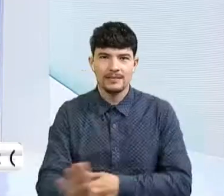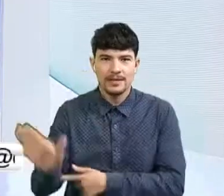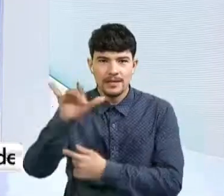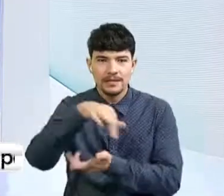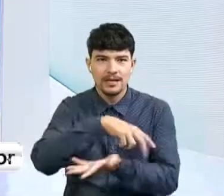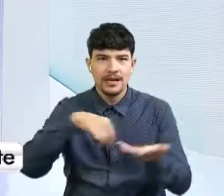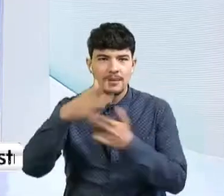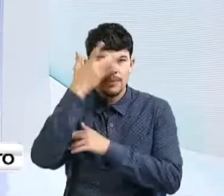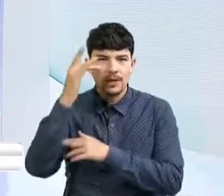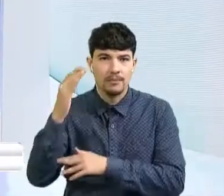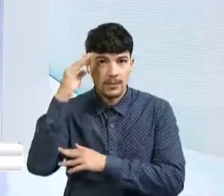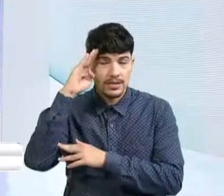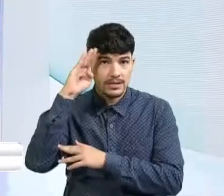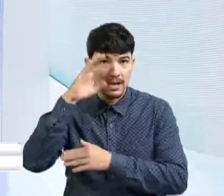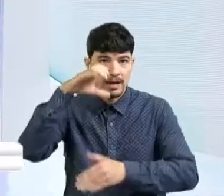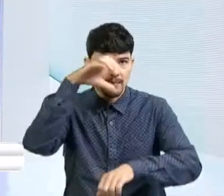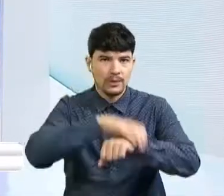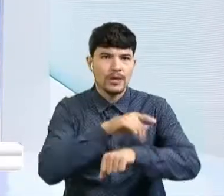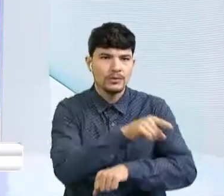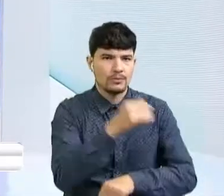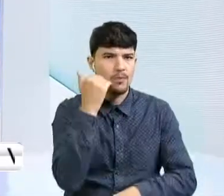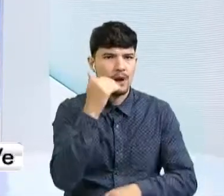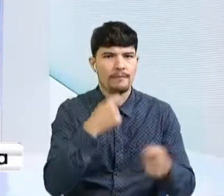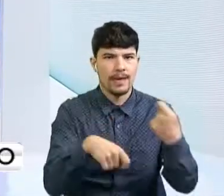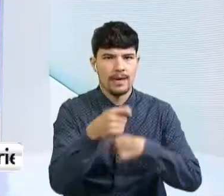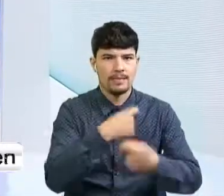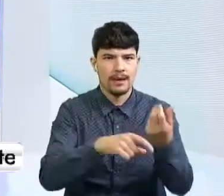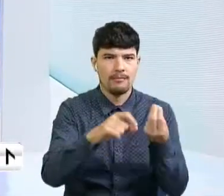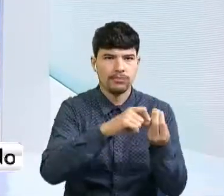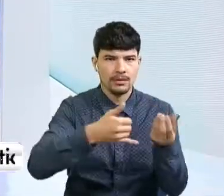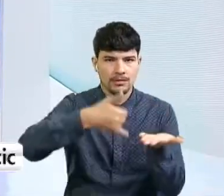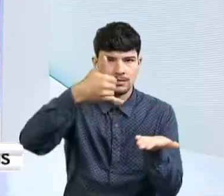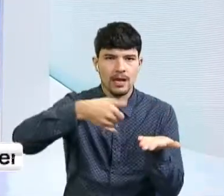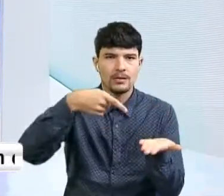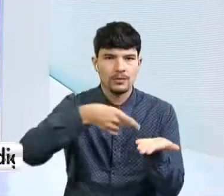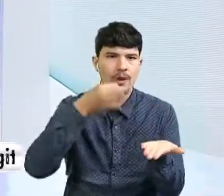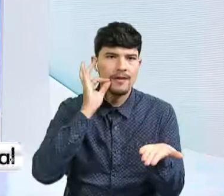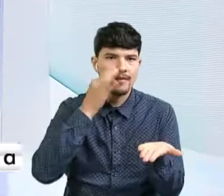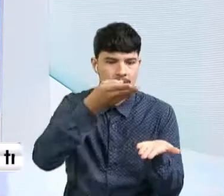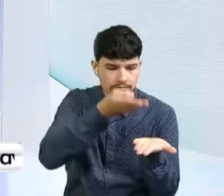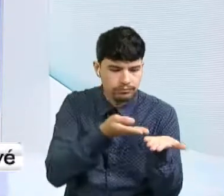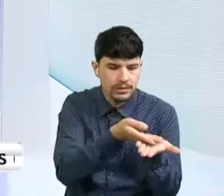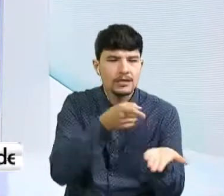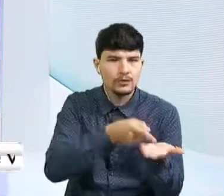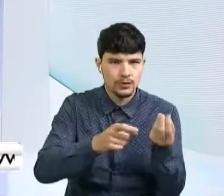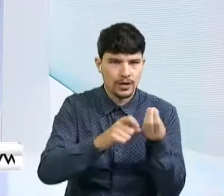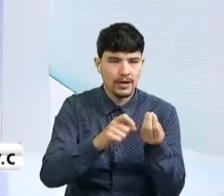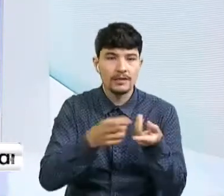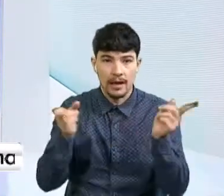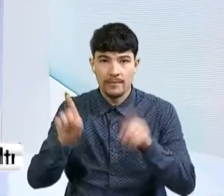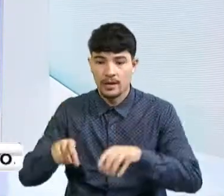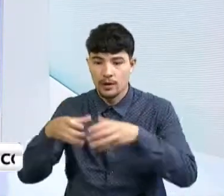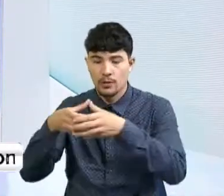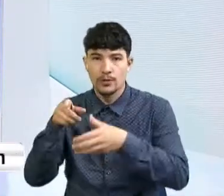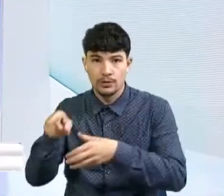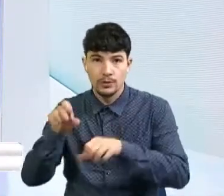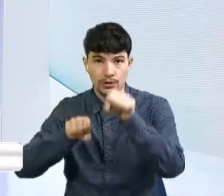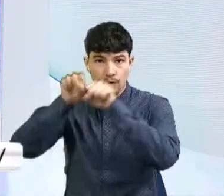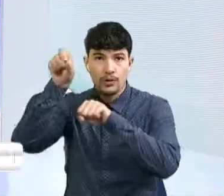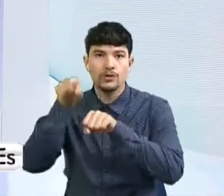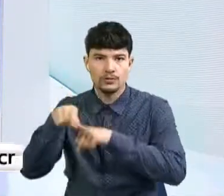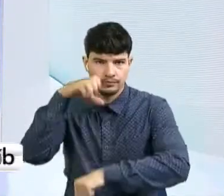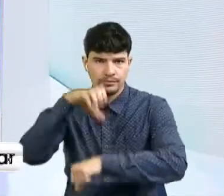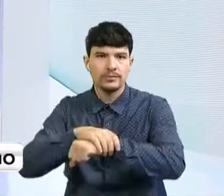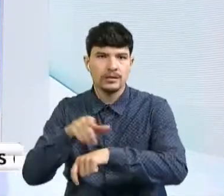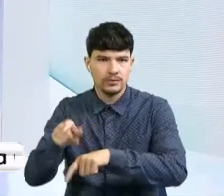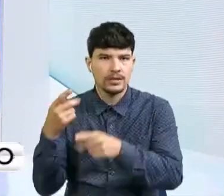la policía capturó a una mujer que vendía los hinojeros entre los termos del tinto de otra parte en el socorro fue desmantelado una banda dedicada al microtráfico